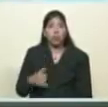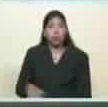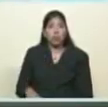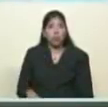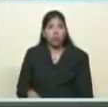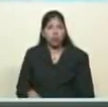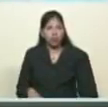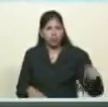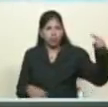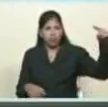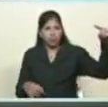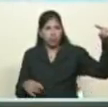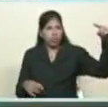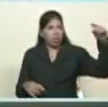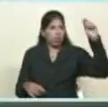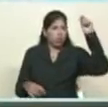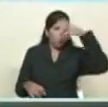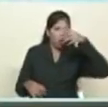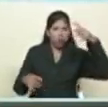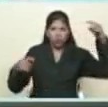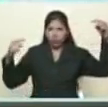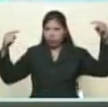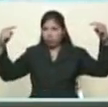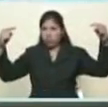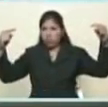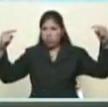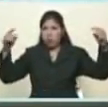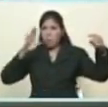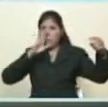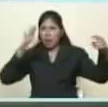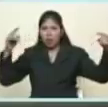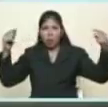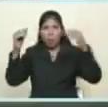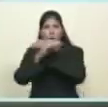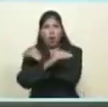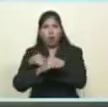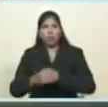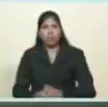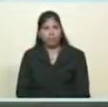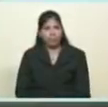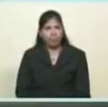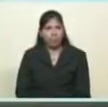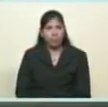Contradiciendo las órdenes de Trump. Ah, para recibir el dinero, sí.